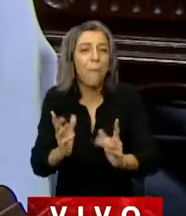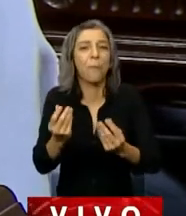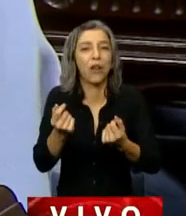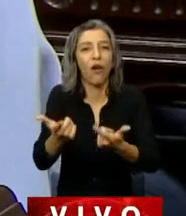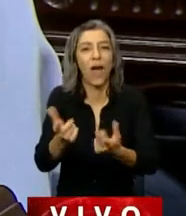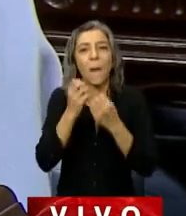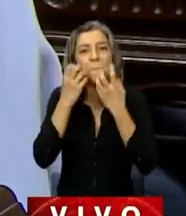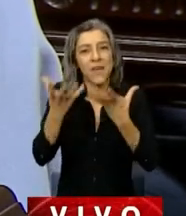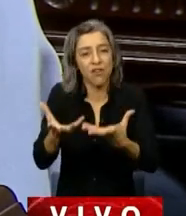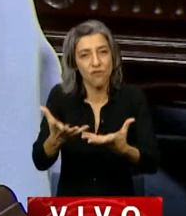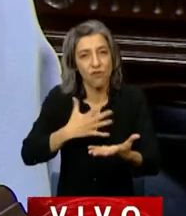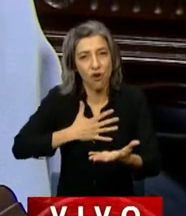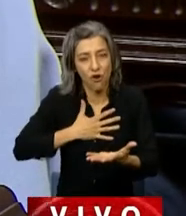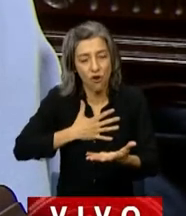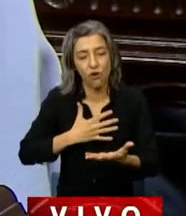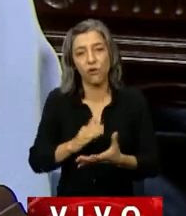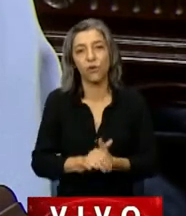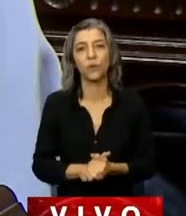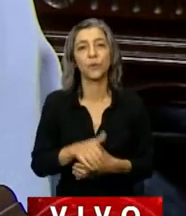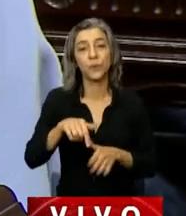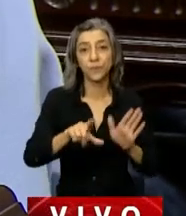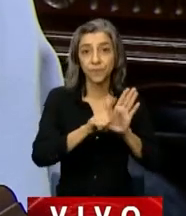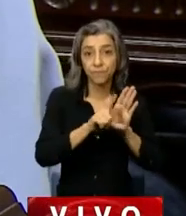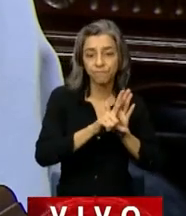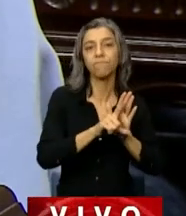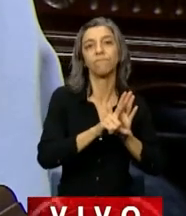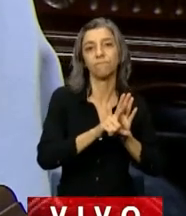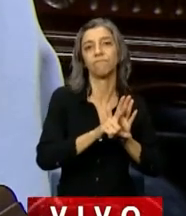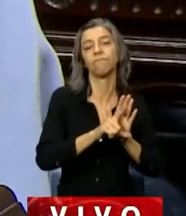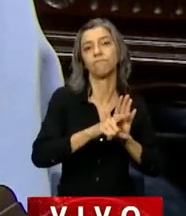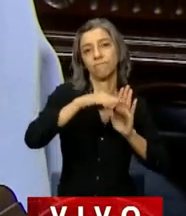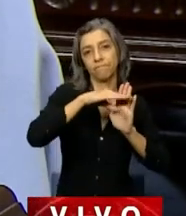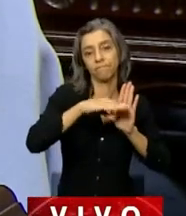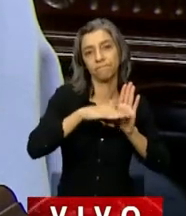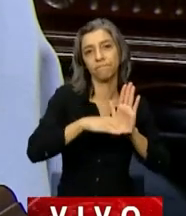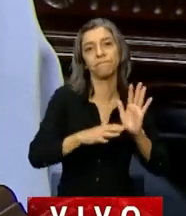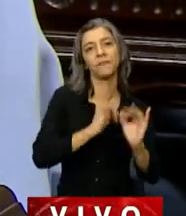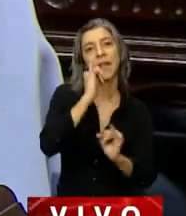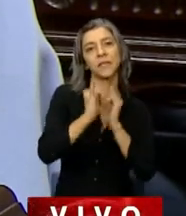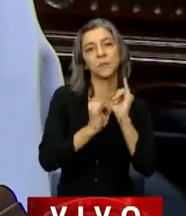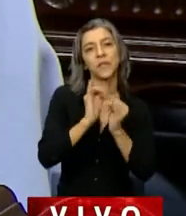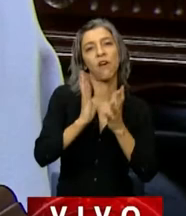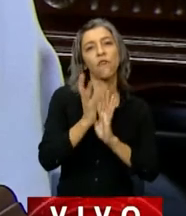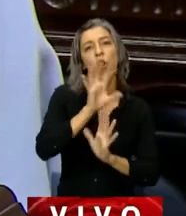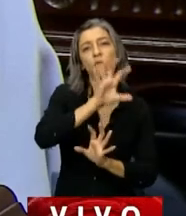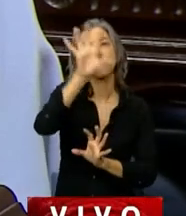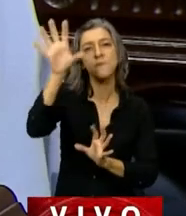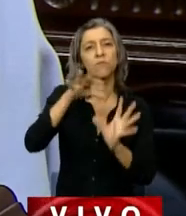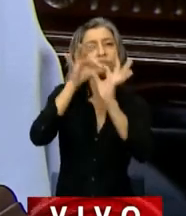le da a la autoridad de aplicación definir acciones de coordinación federal a través del